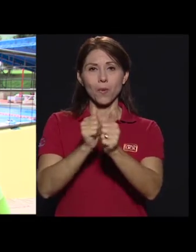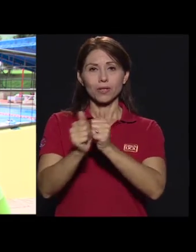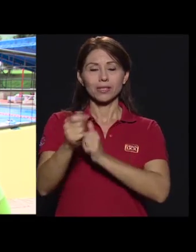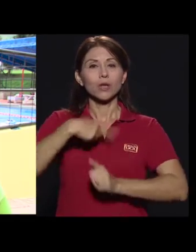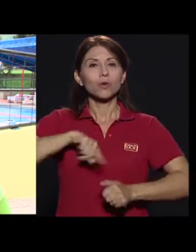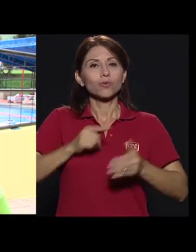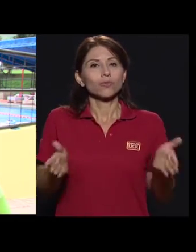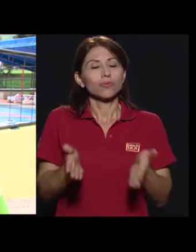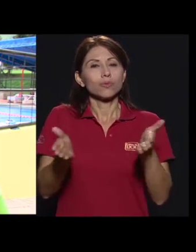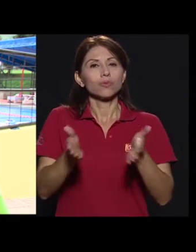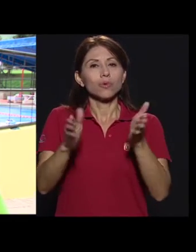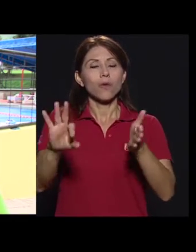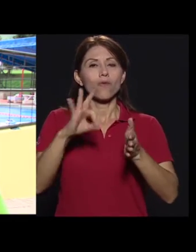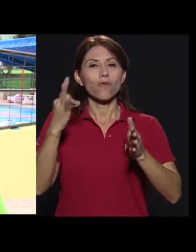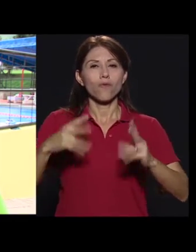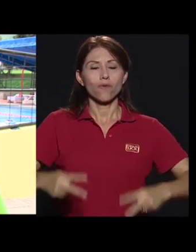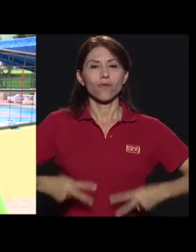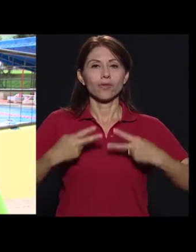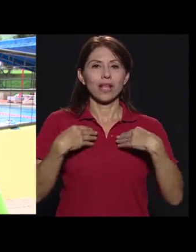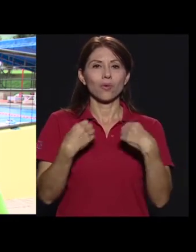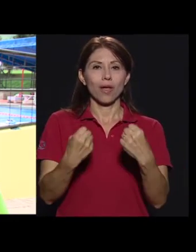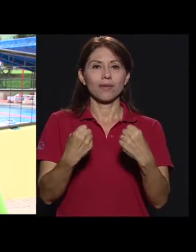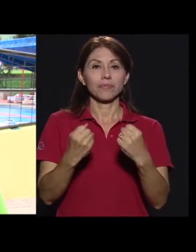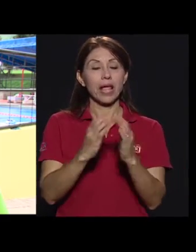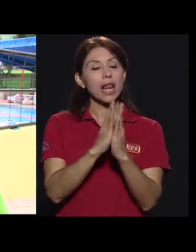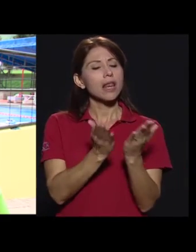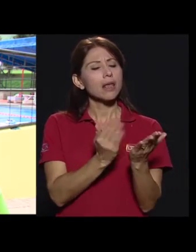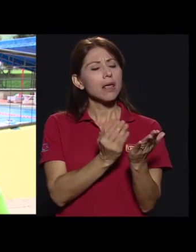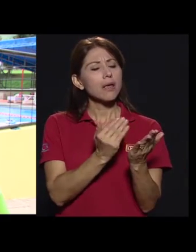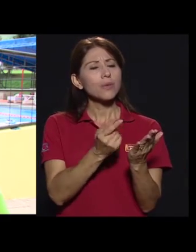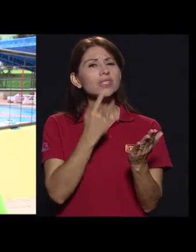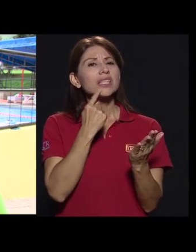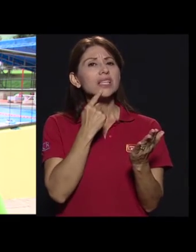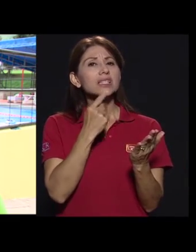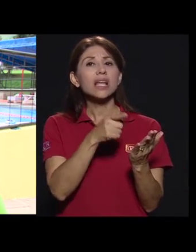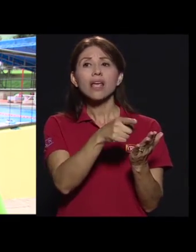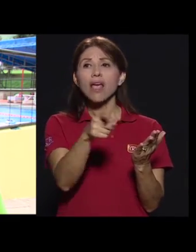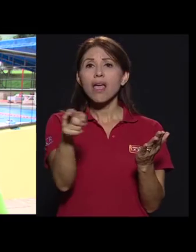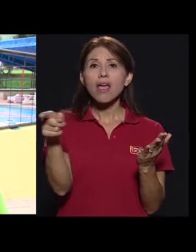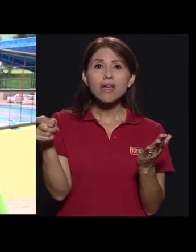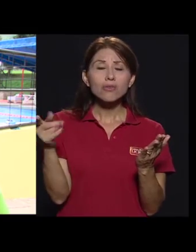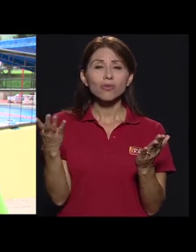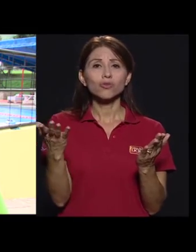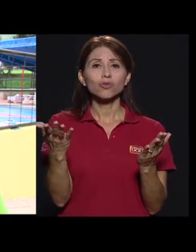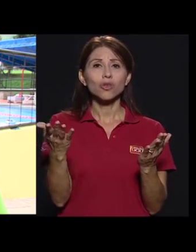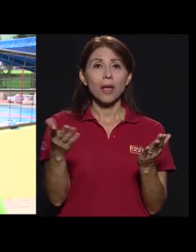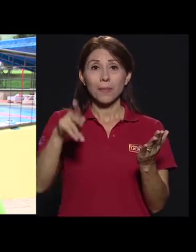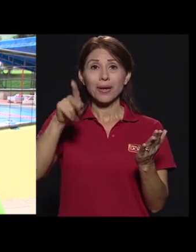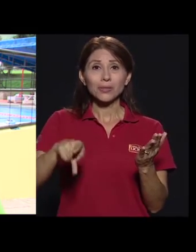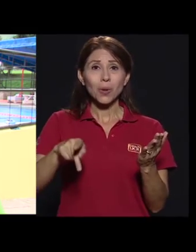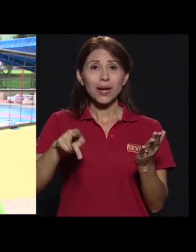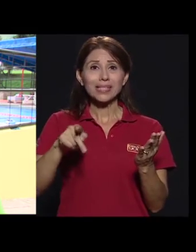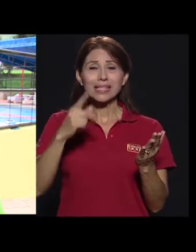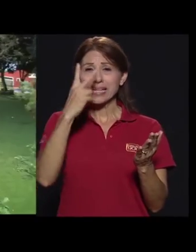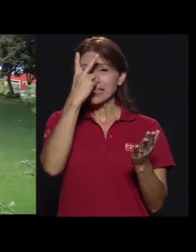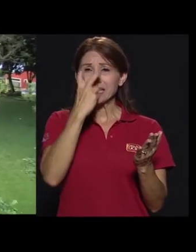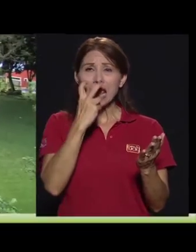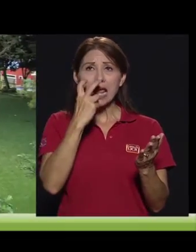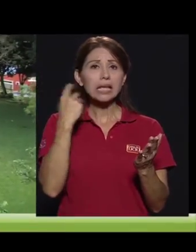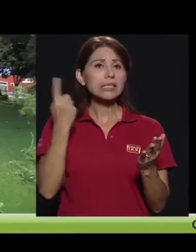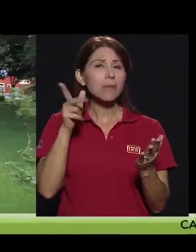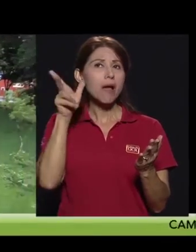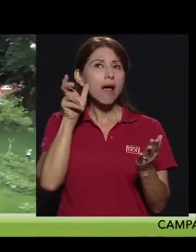Promovemos estilos de vida saludables para ellos porque la literatura dice incluso que ellos pasan escuchando, los ciegos totales, escuchando